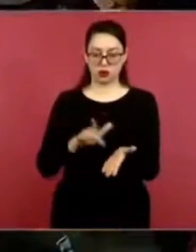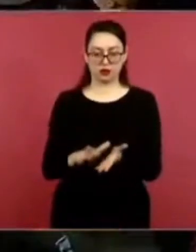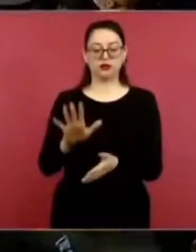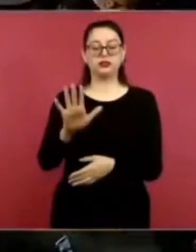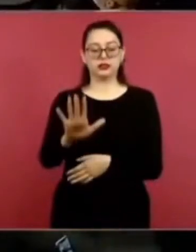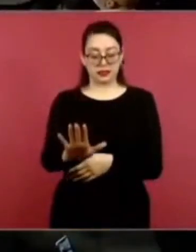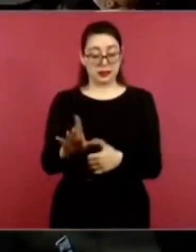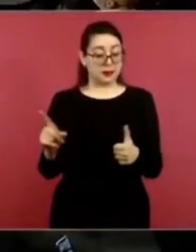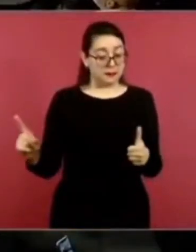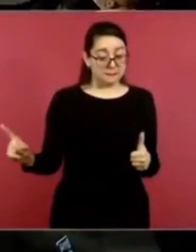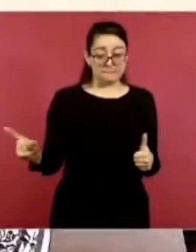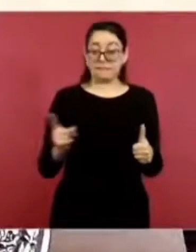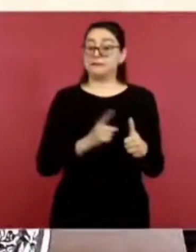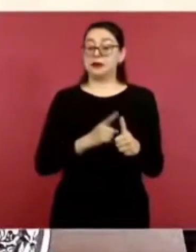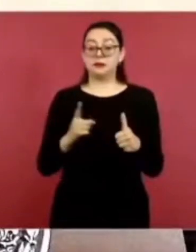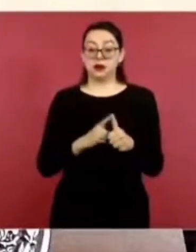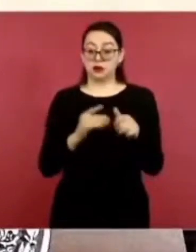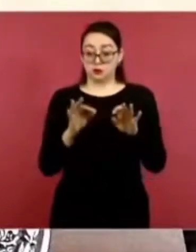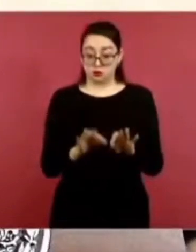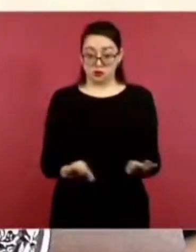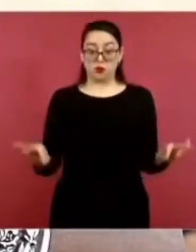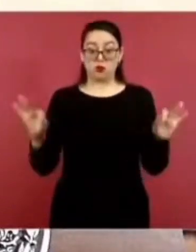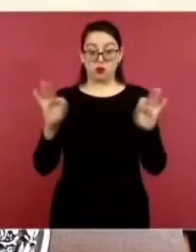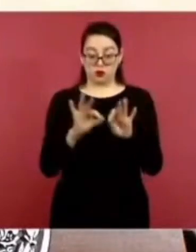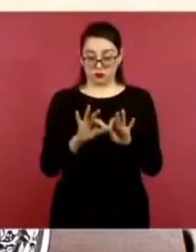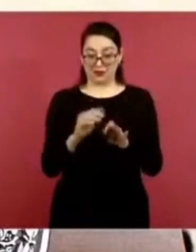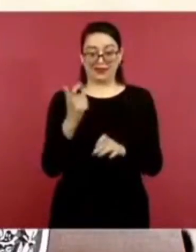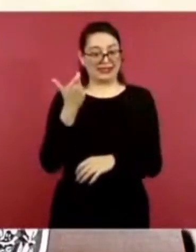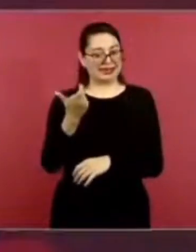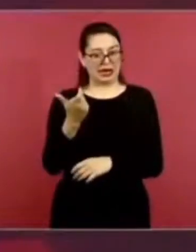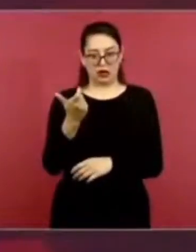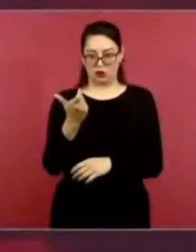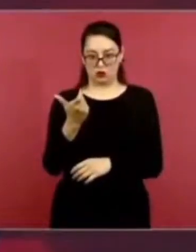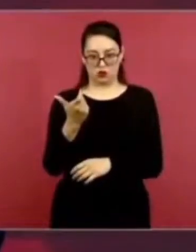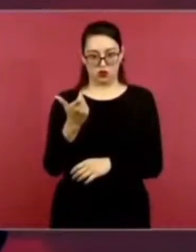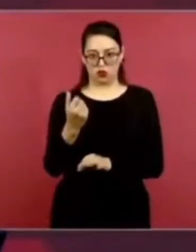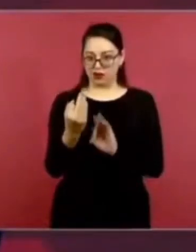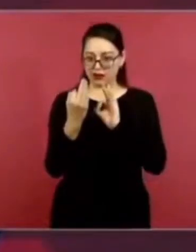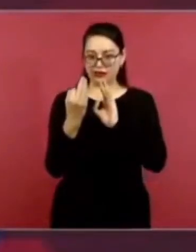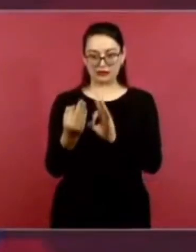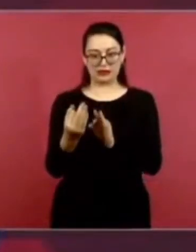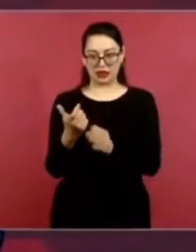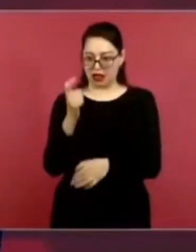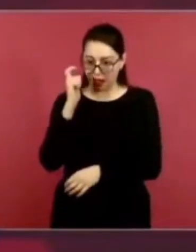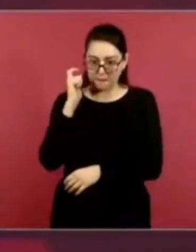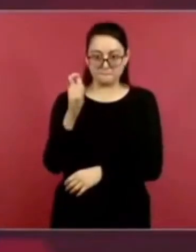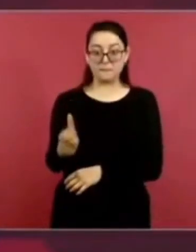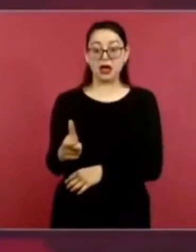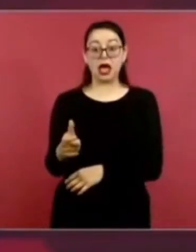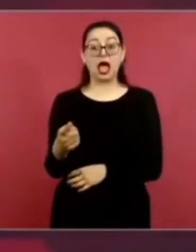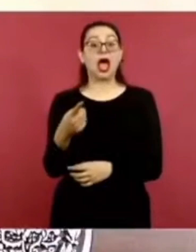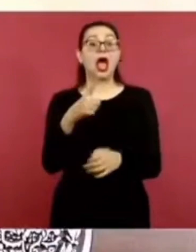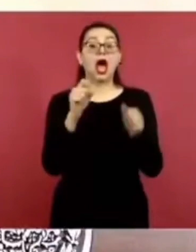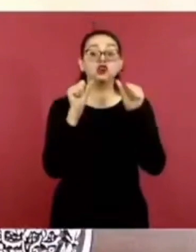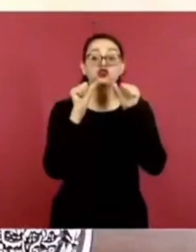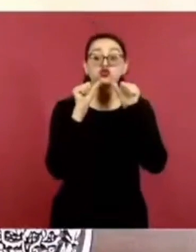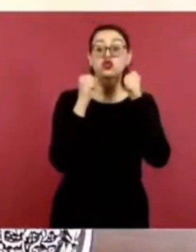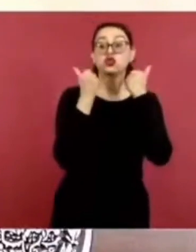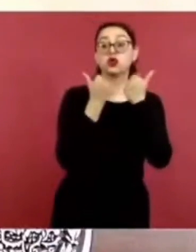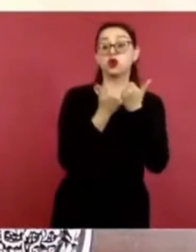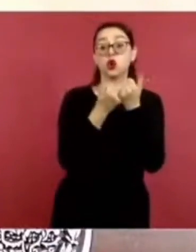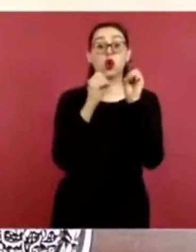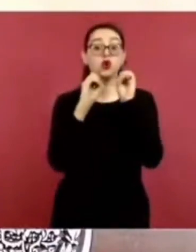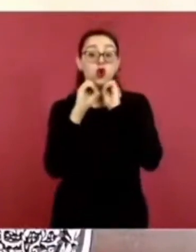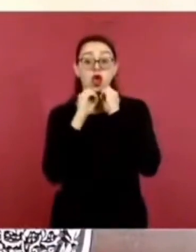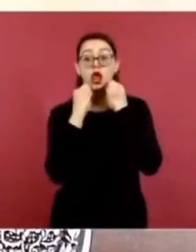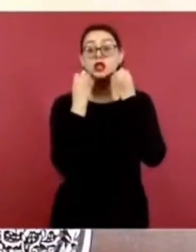Pero fundamentalmente son recursos directos. No queremos intermediación. Porque antes